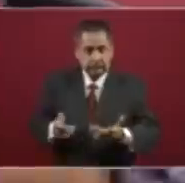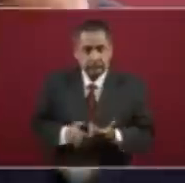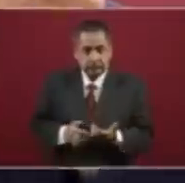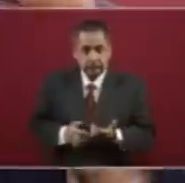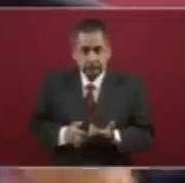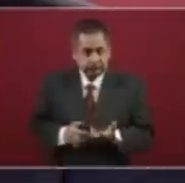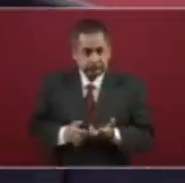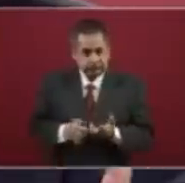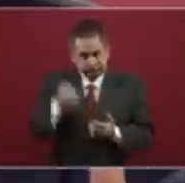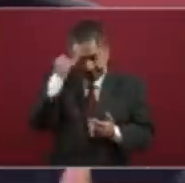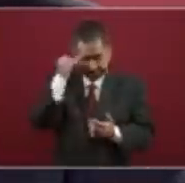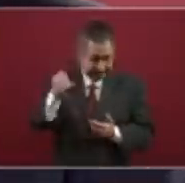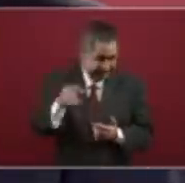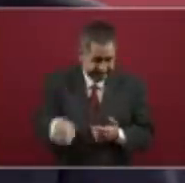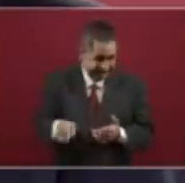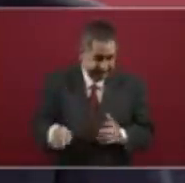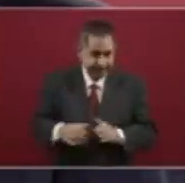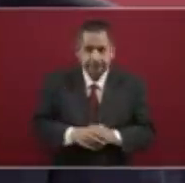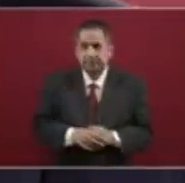Además,